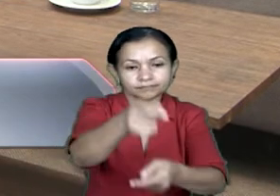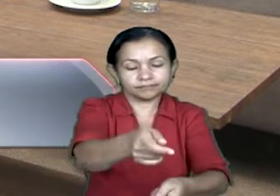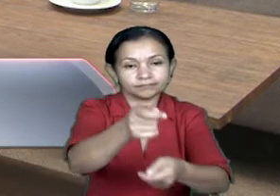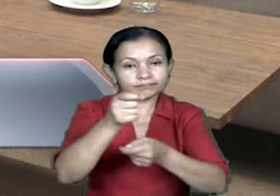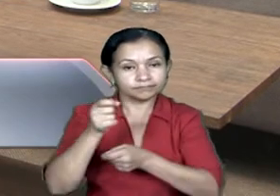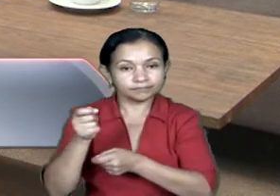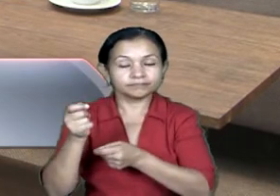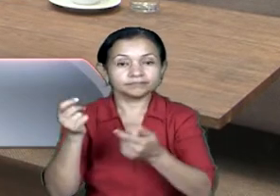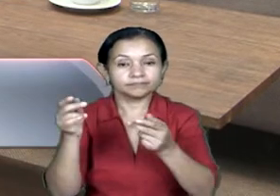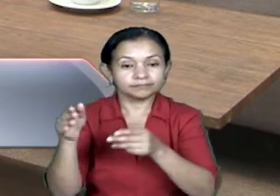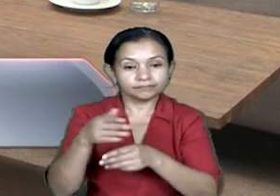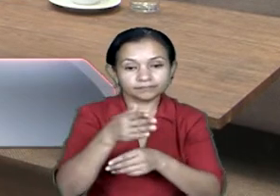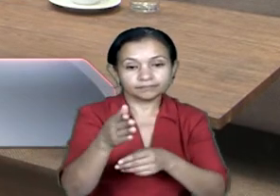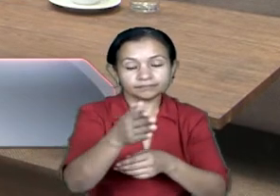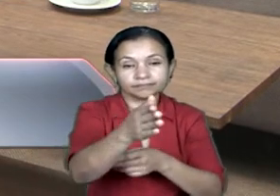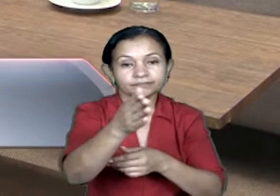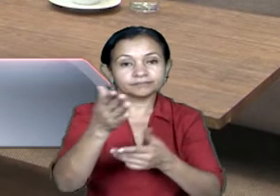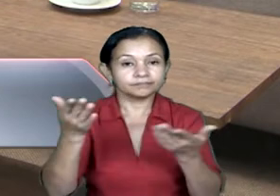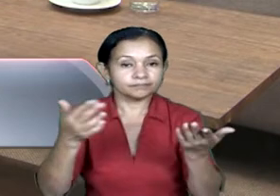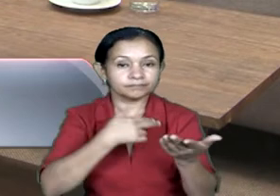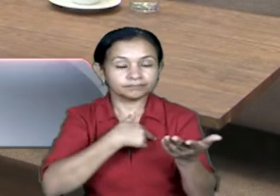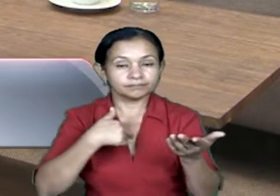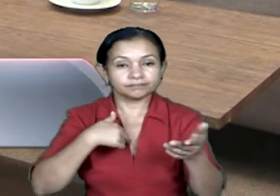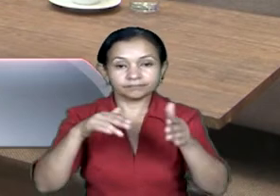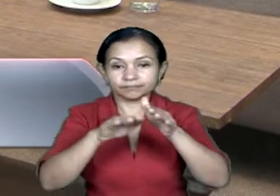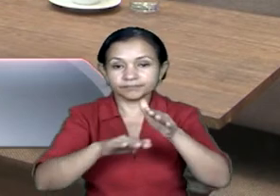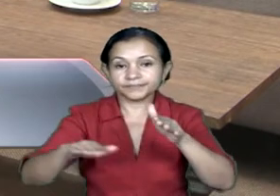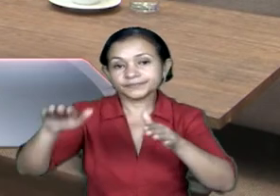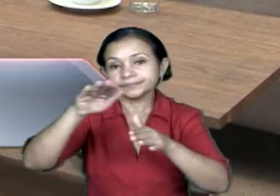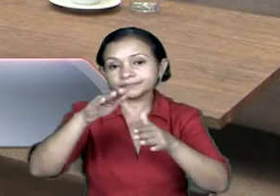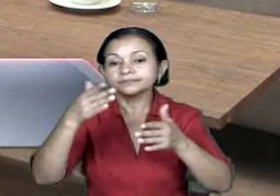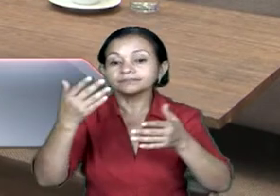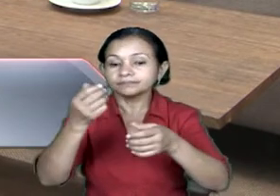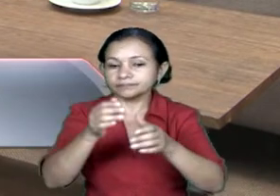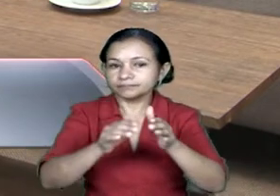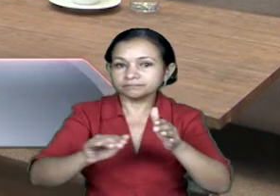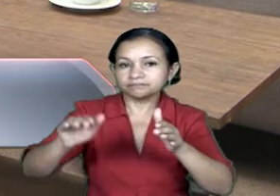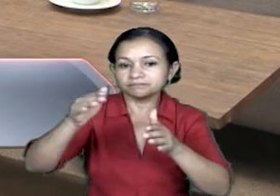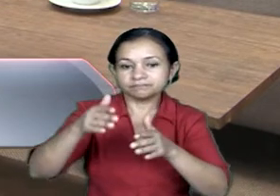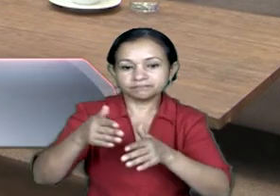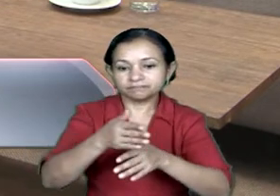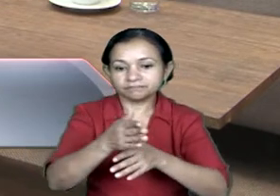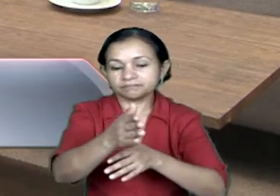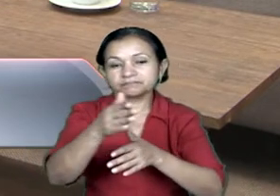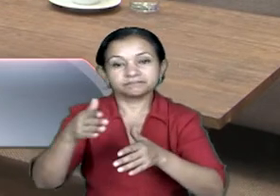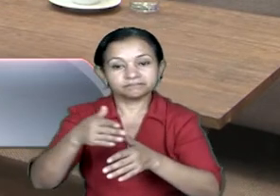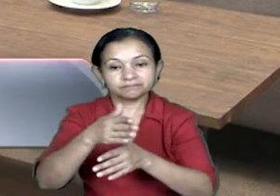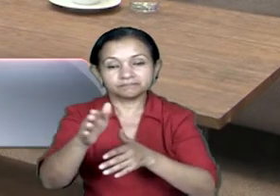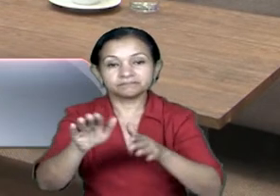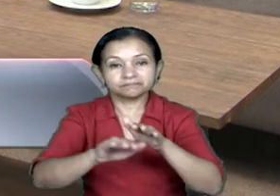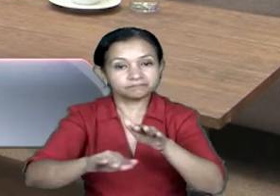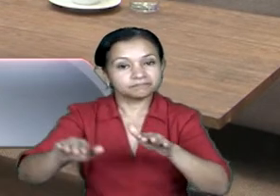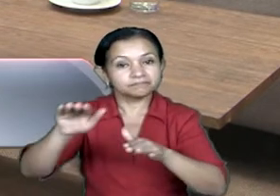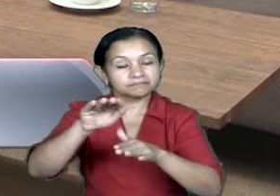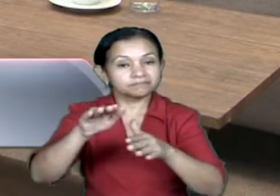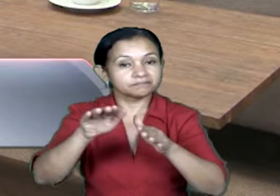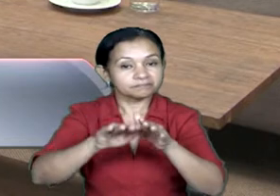Para elevar, aumentar la productividad de la crianza de los